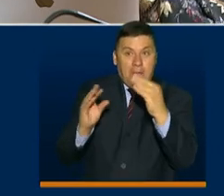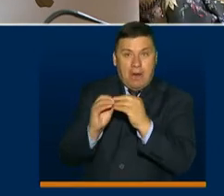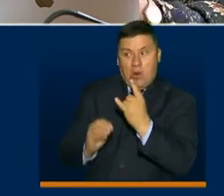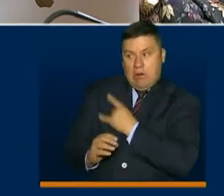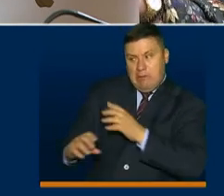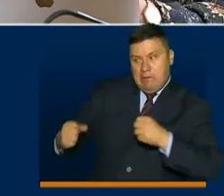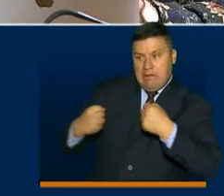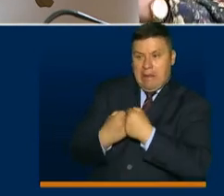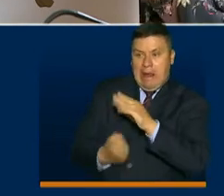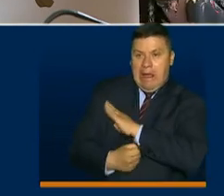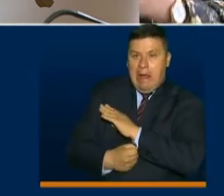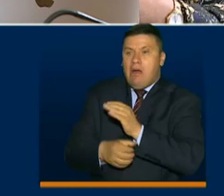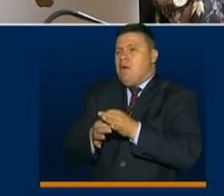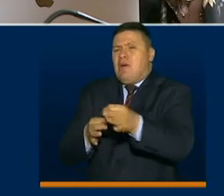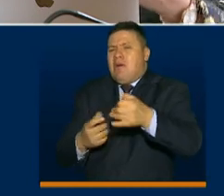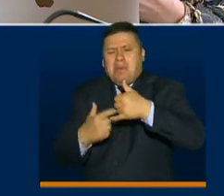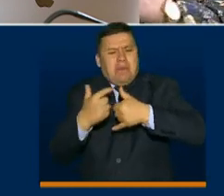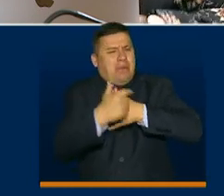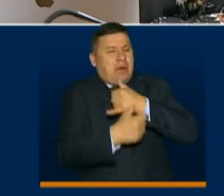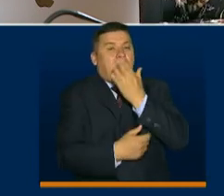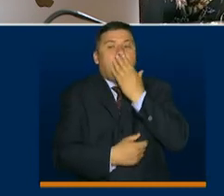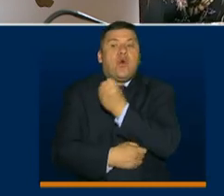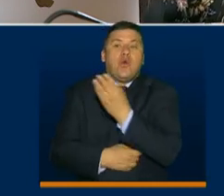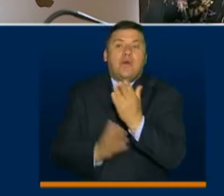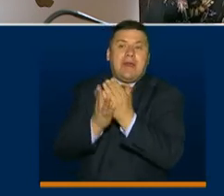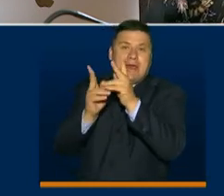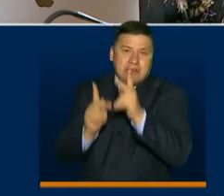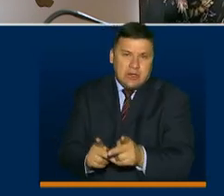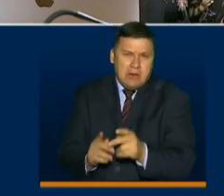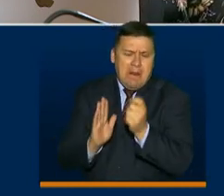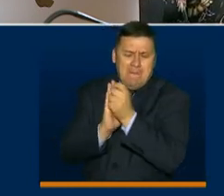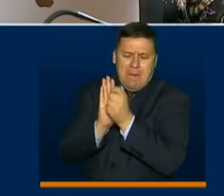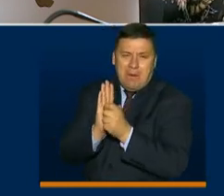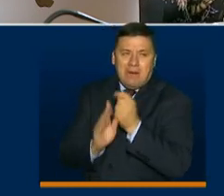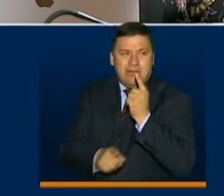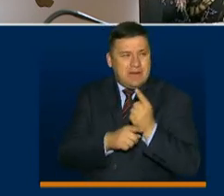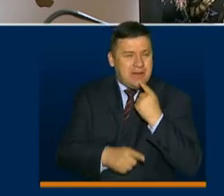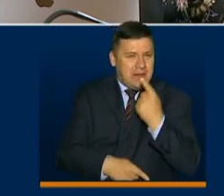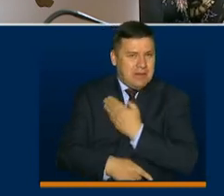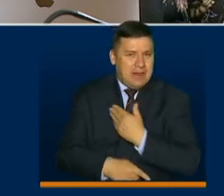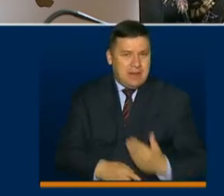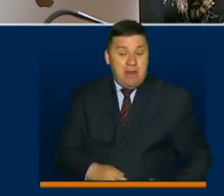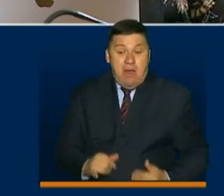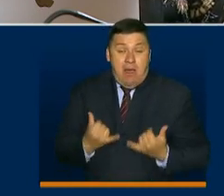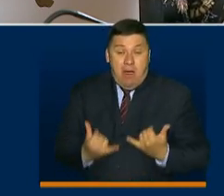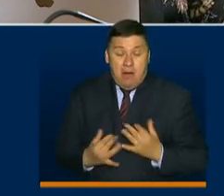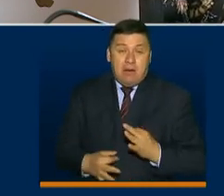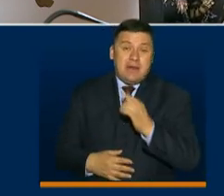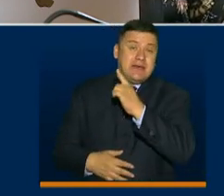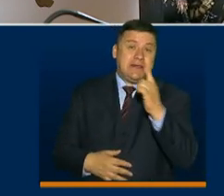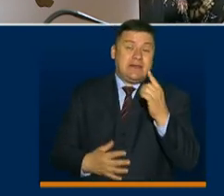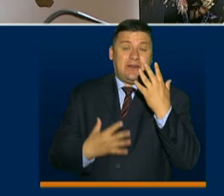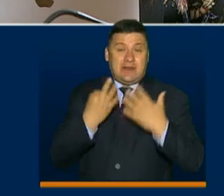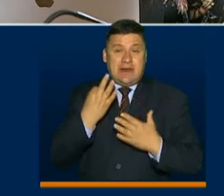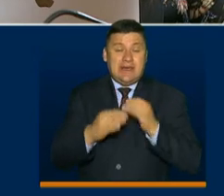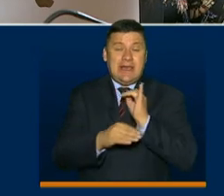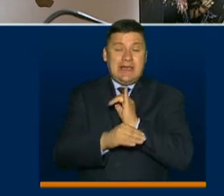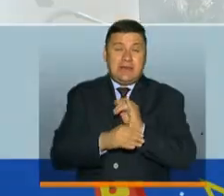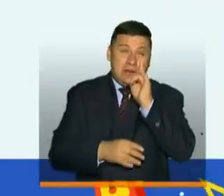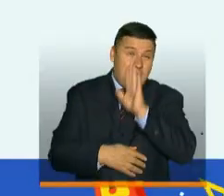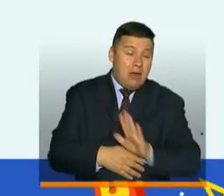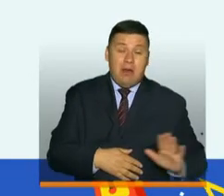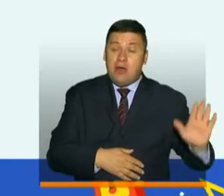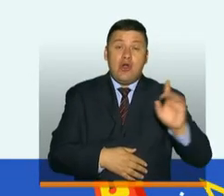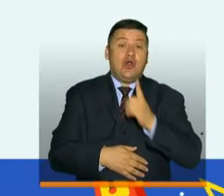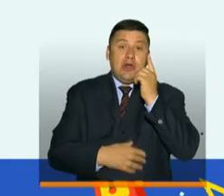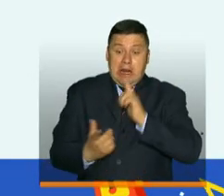pico, sino la dinámica, los grupos, el número de estudiantes y, como bien dice el presidente, en este momento ya tenemos 103 instituciones en todo el país, no solamente